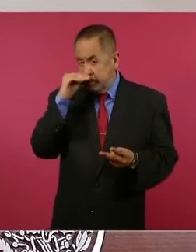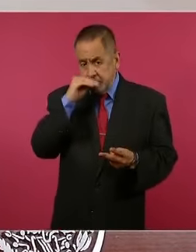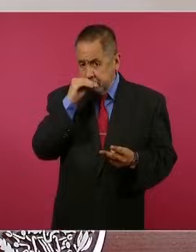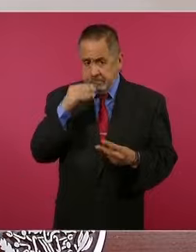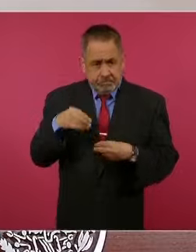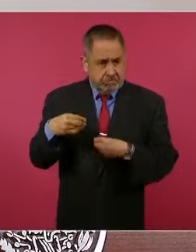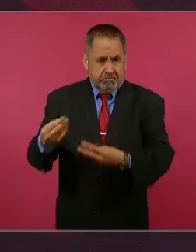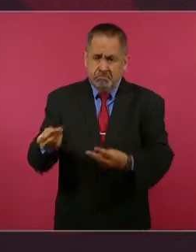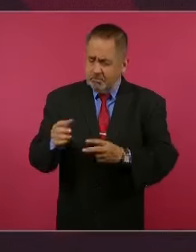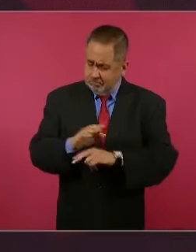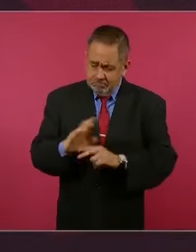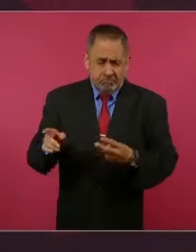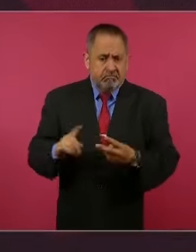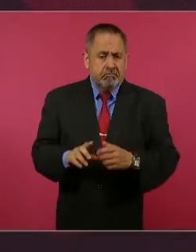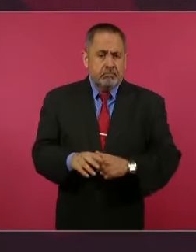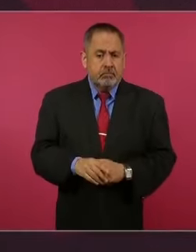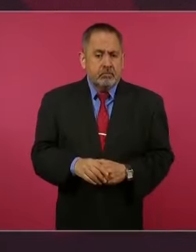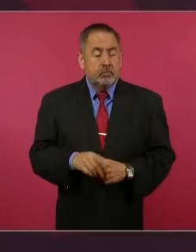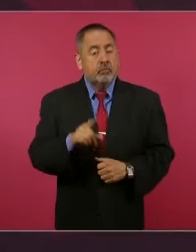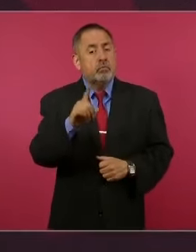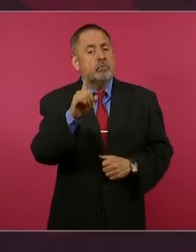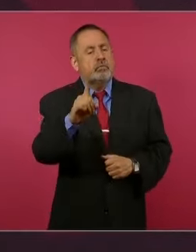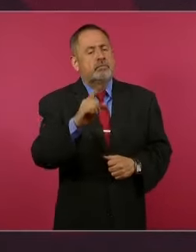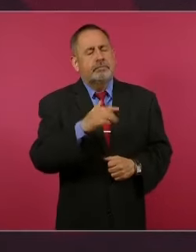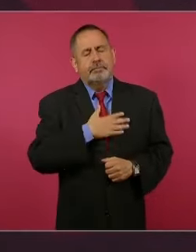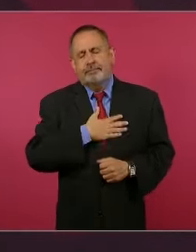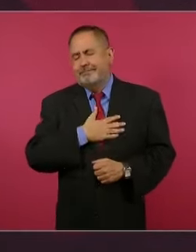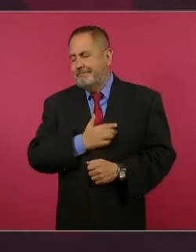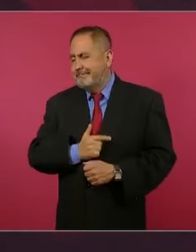gratuito que me da un